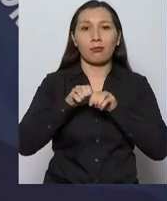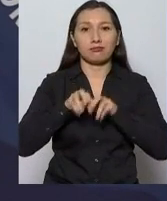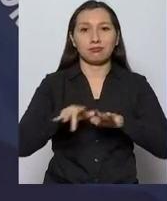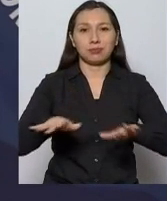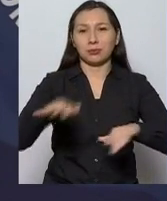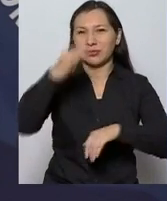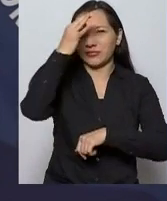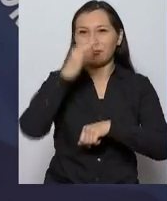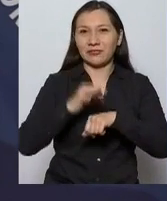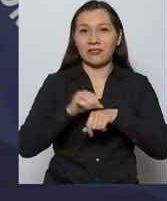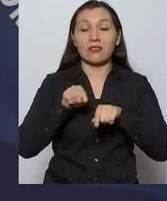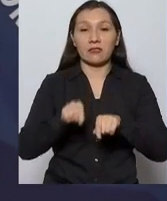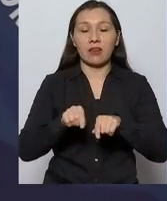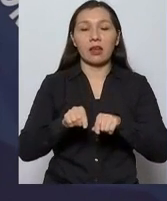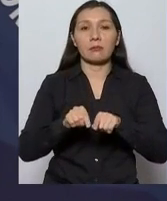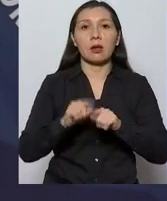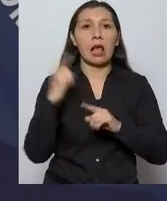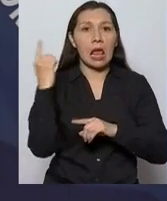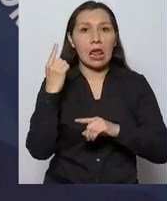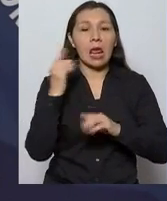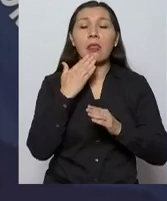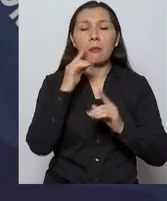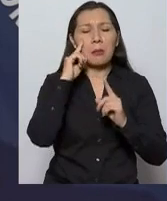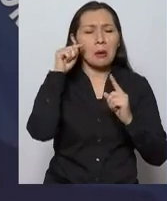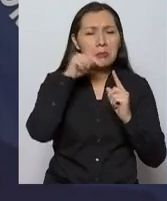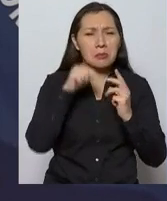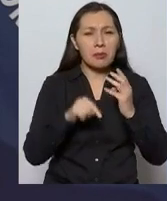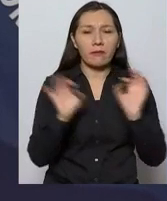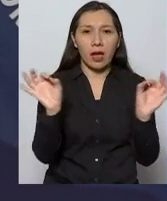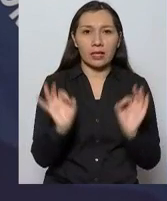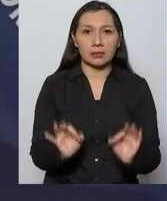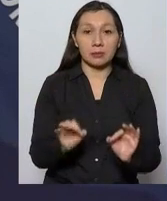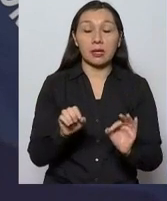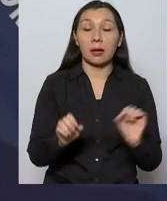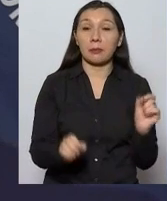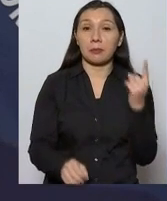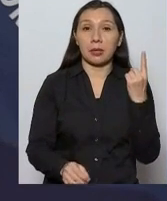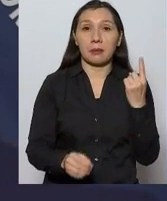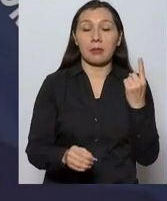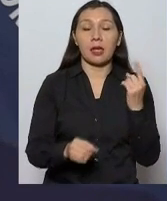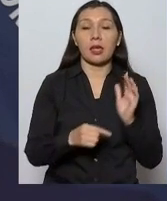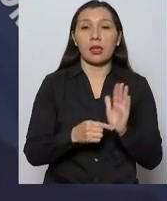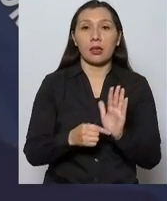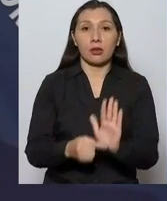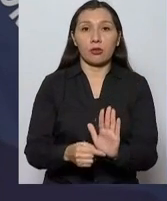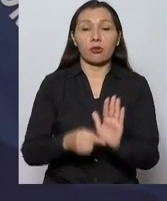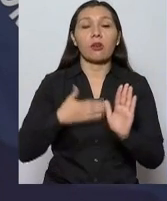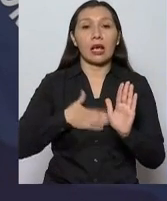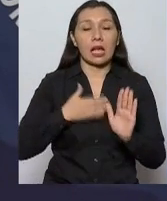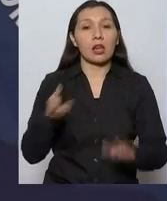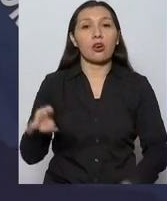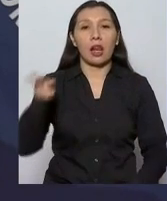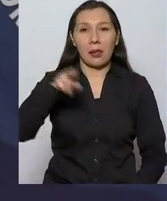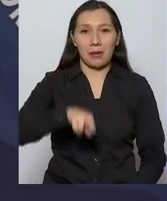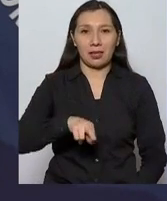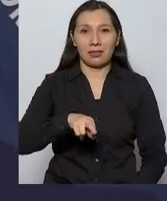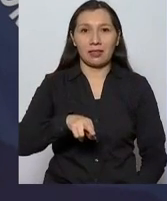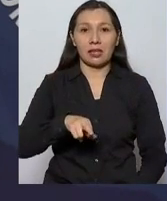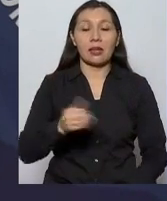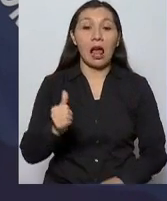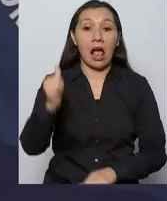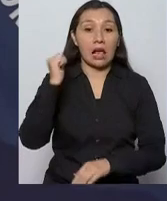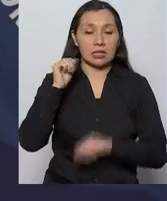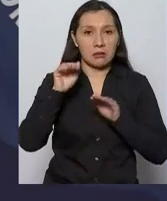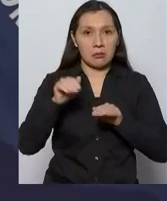epidemia, generales y algunas particulares. En primer lugar, quiero reiterar lo